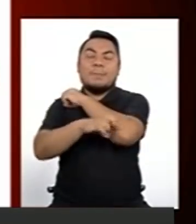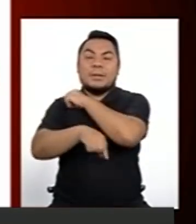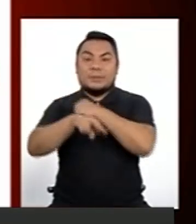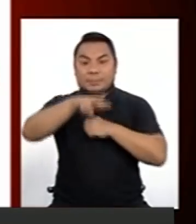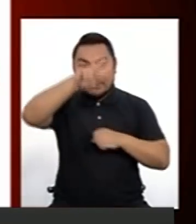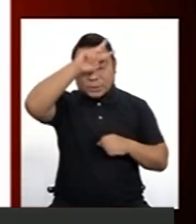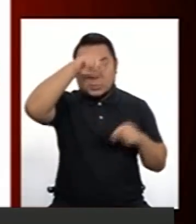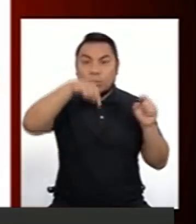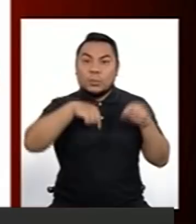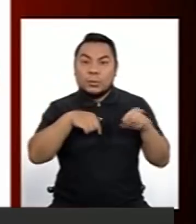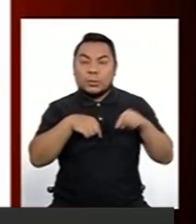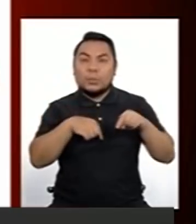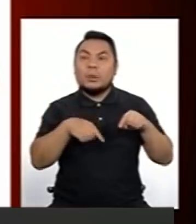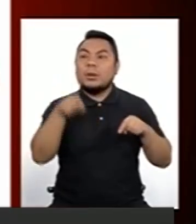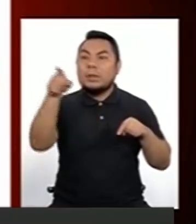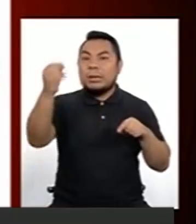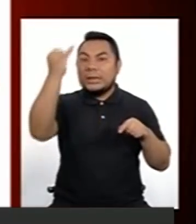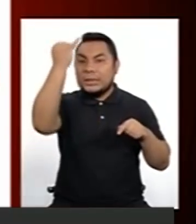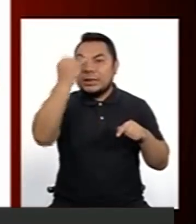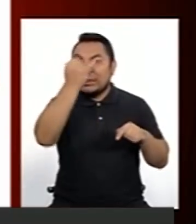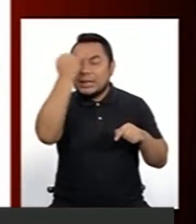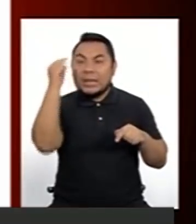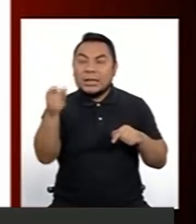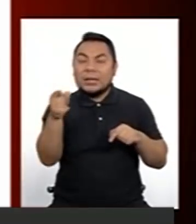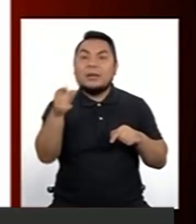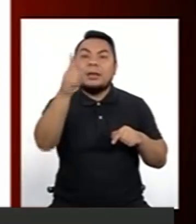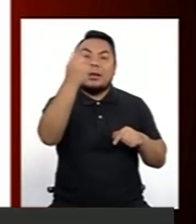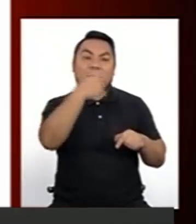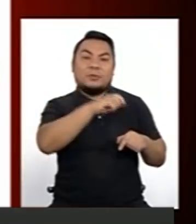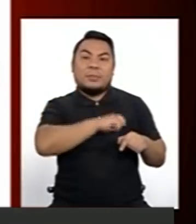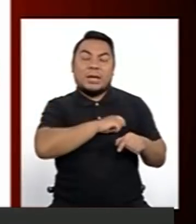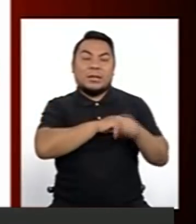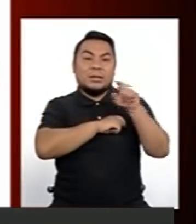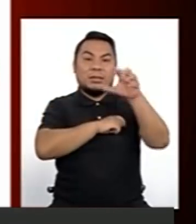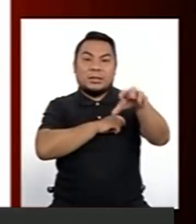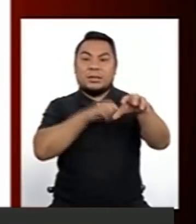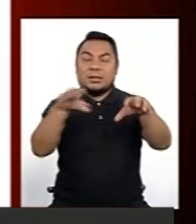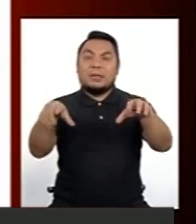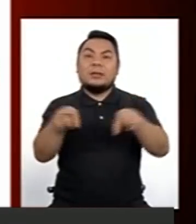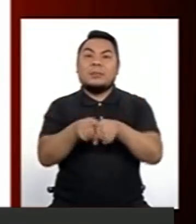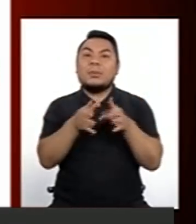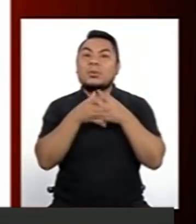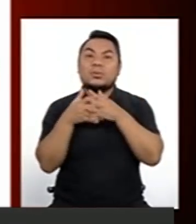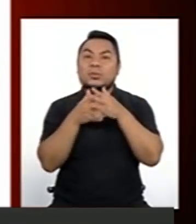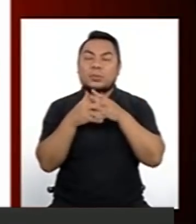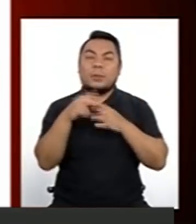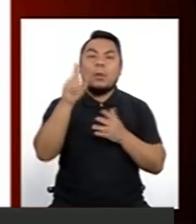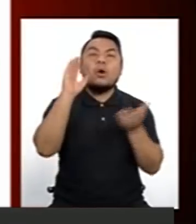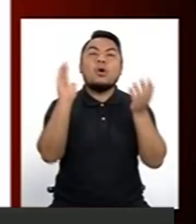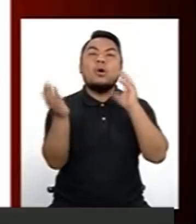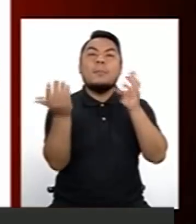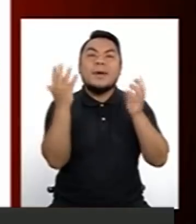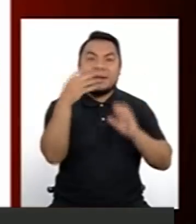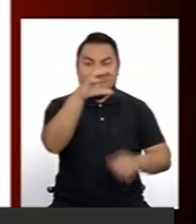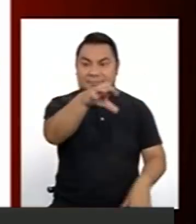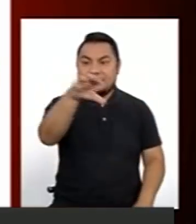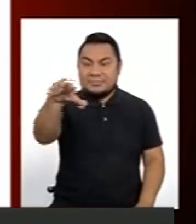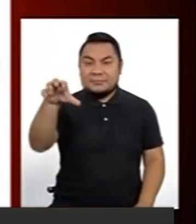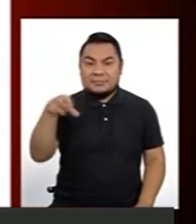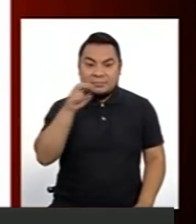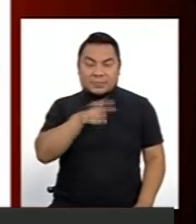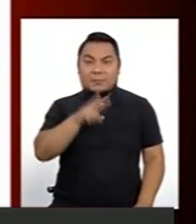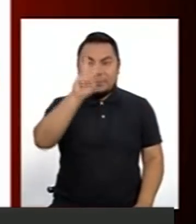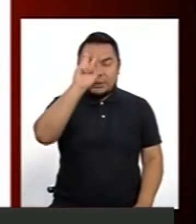el Perú, como Italia, como España e incluso como Estados Unidos. Ustedes pueden ver que